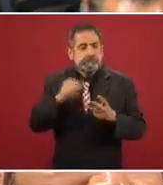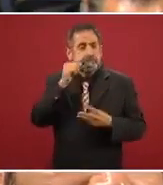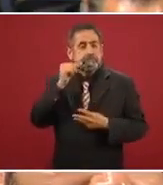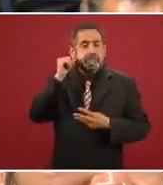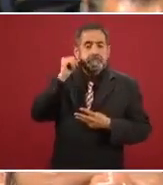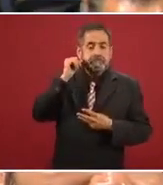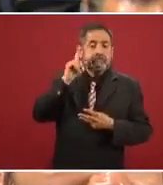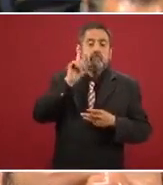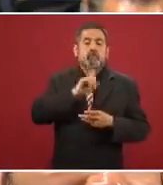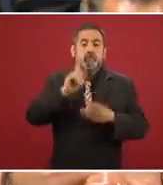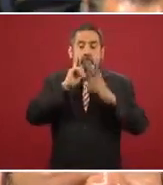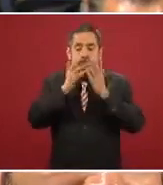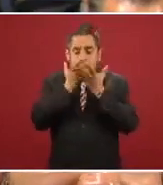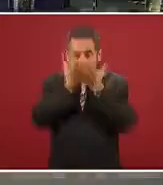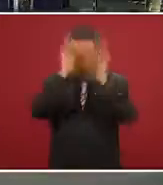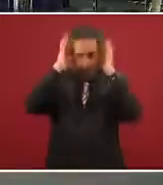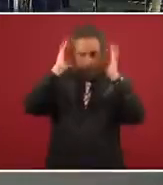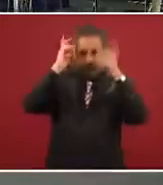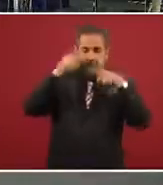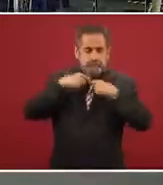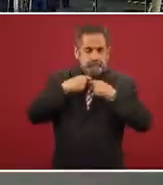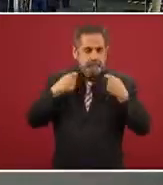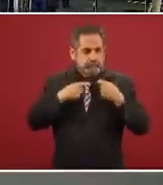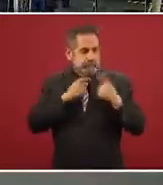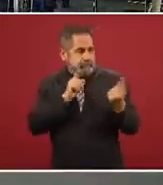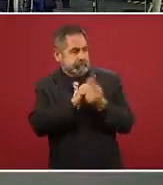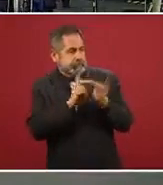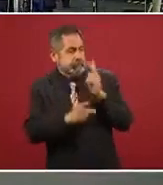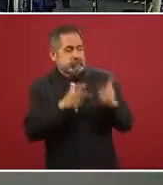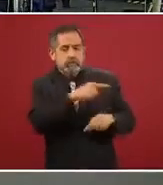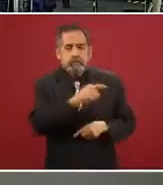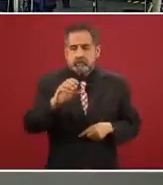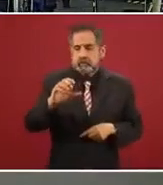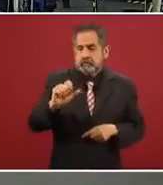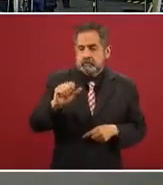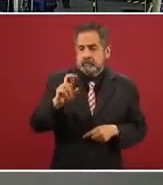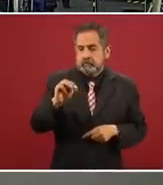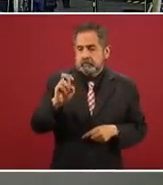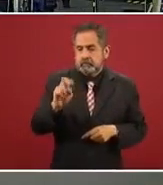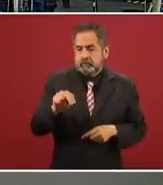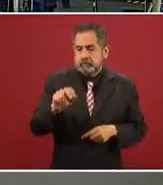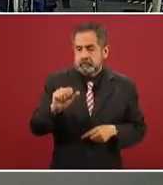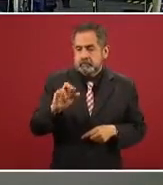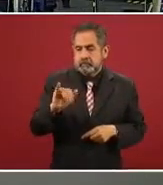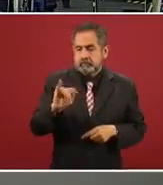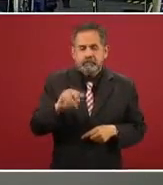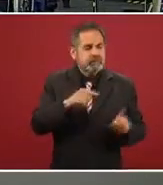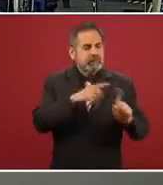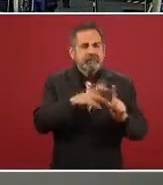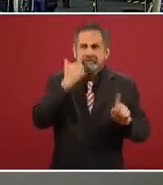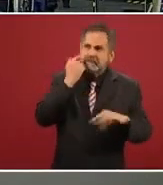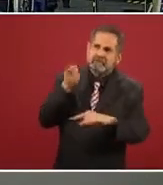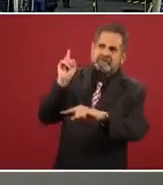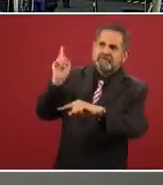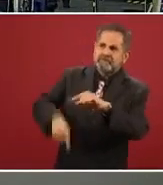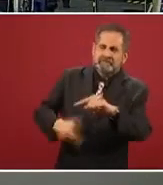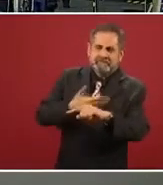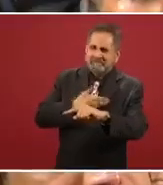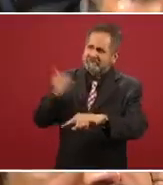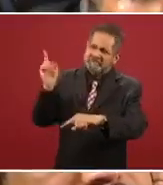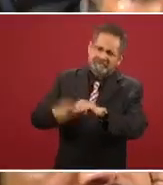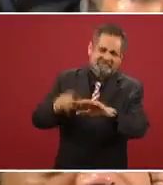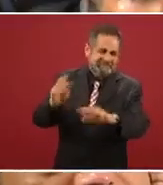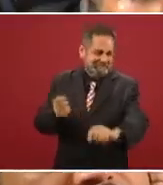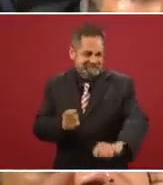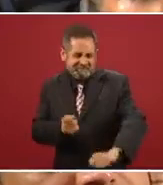una encapuchada le dijo a Carmen Aristegui en entrevista que buscan tumbarlo y sacarlo